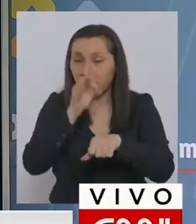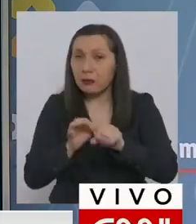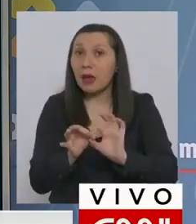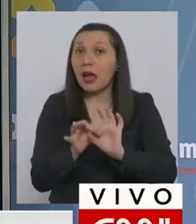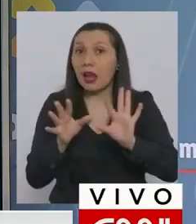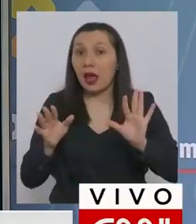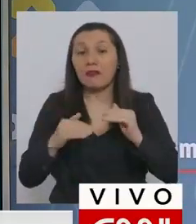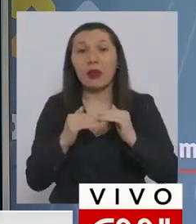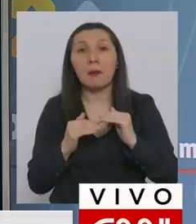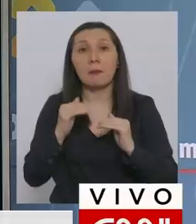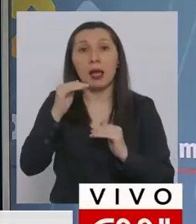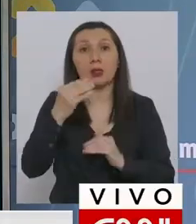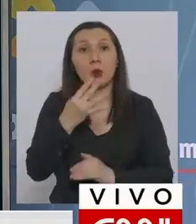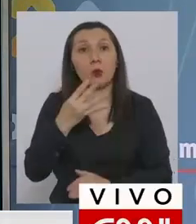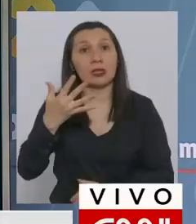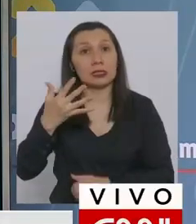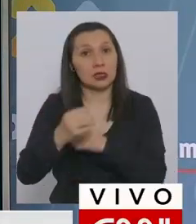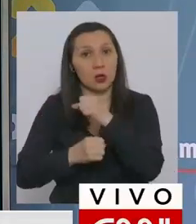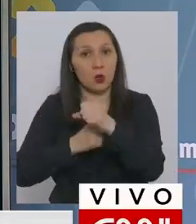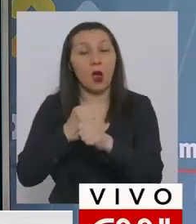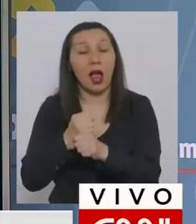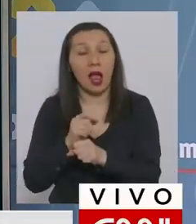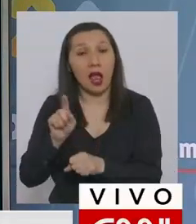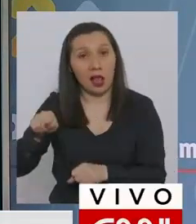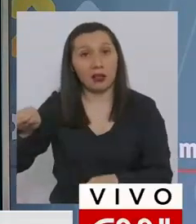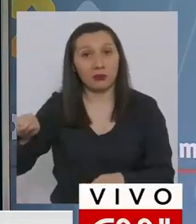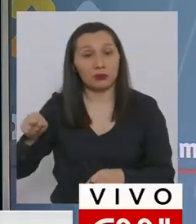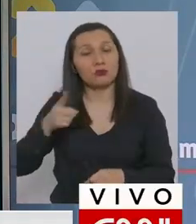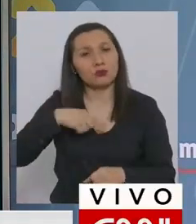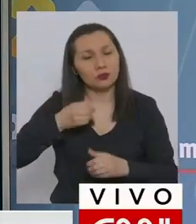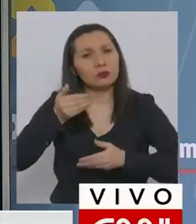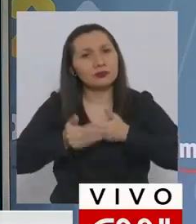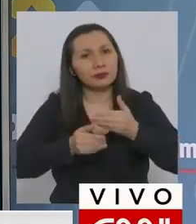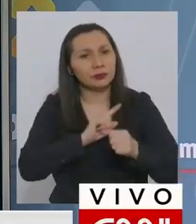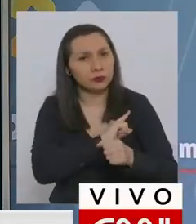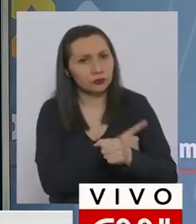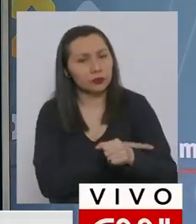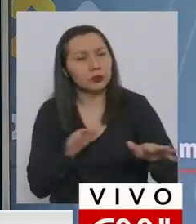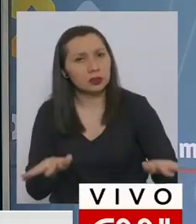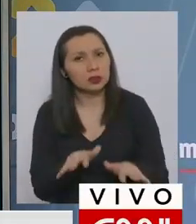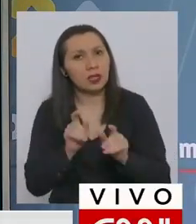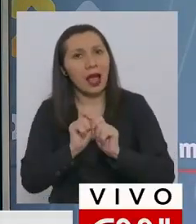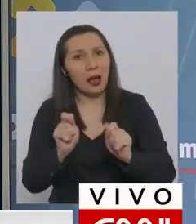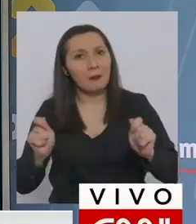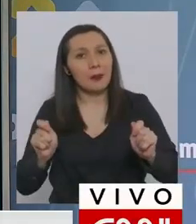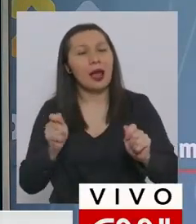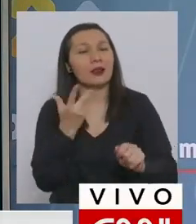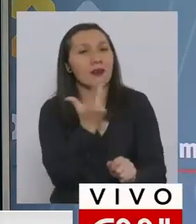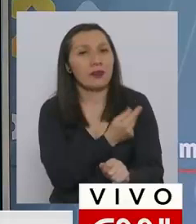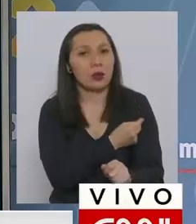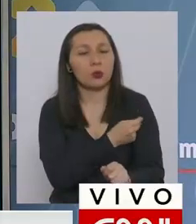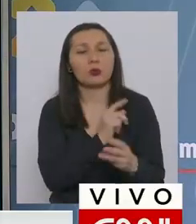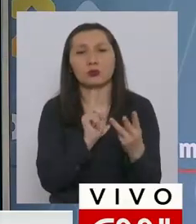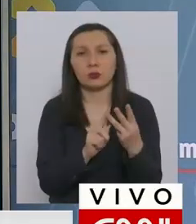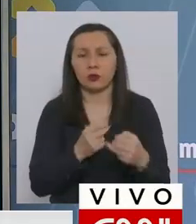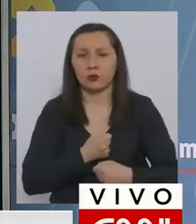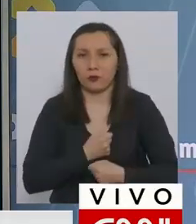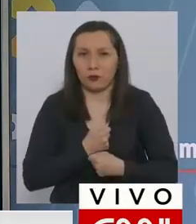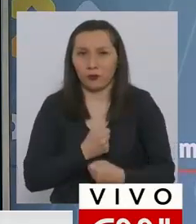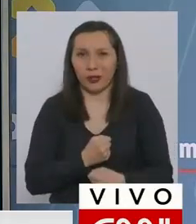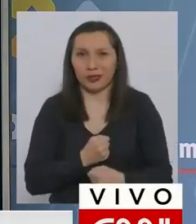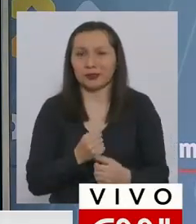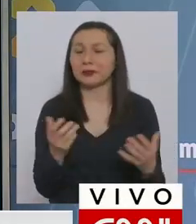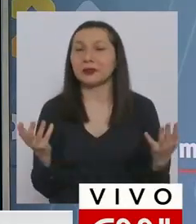analizó antecedentes, tanto nacionales e internacionales, entre ellos el estudio Sinovac de más de 100 millones de dosis aplicadas